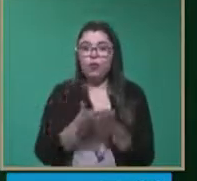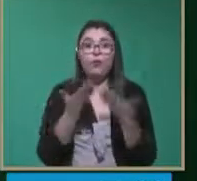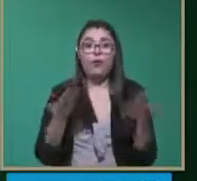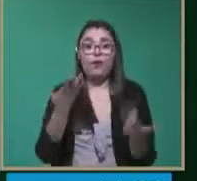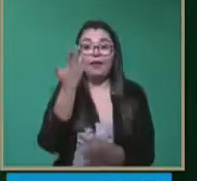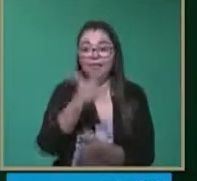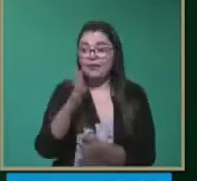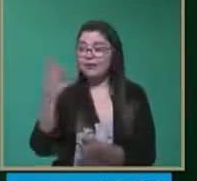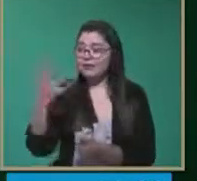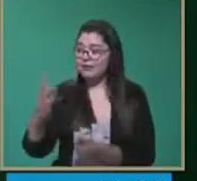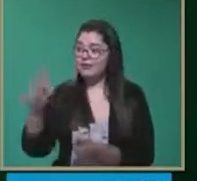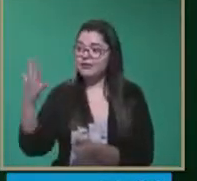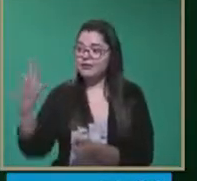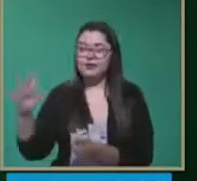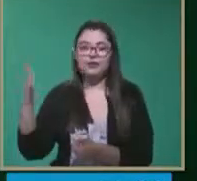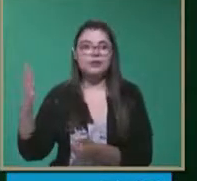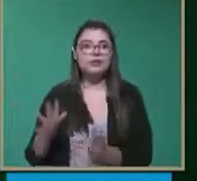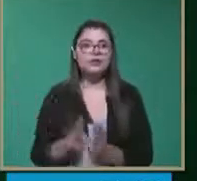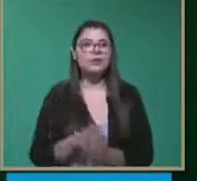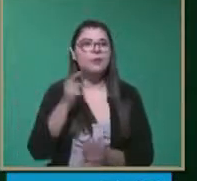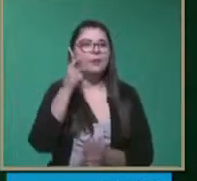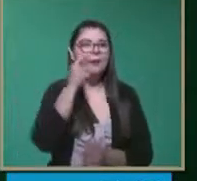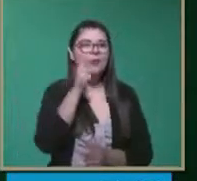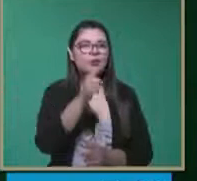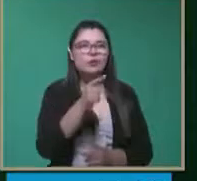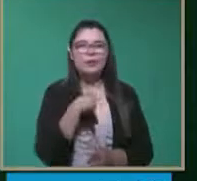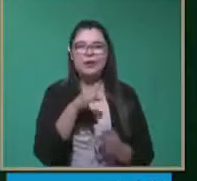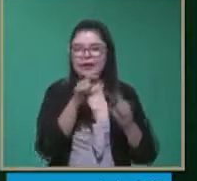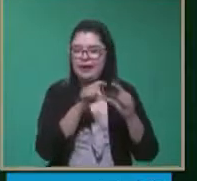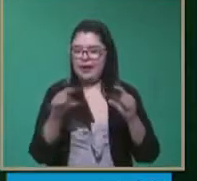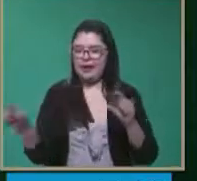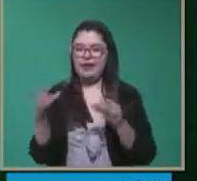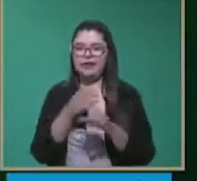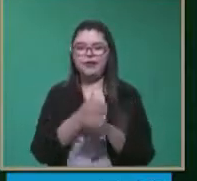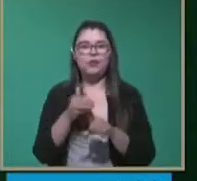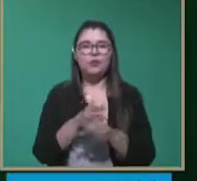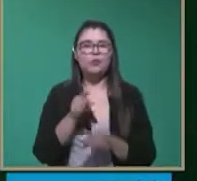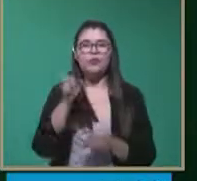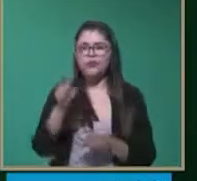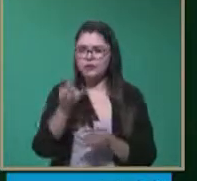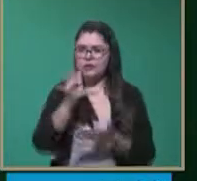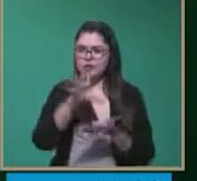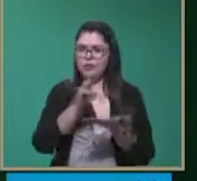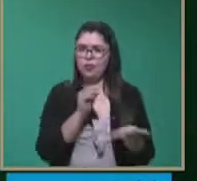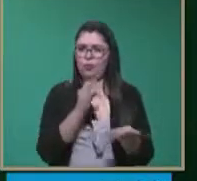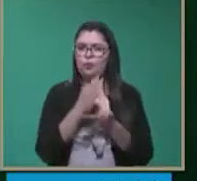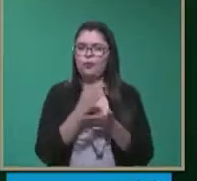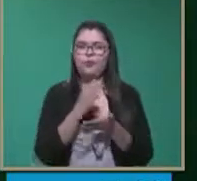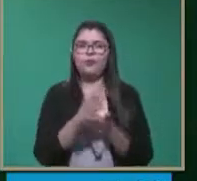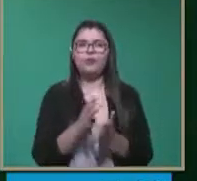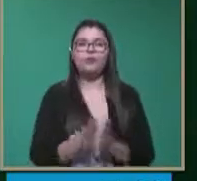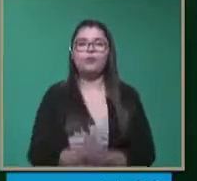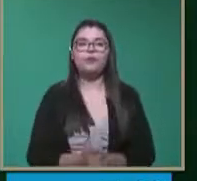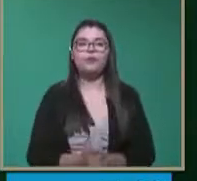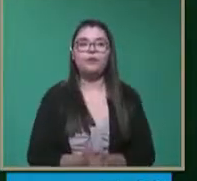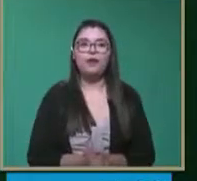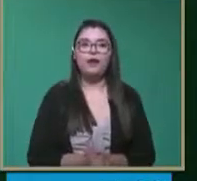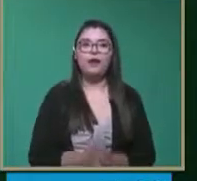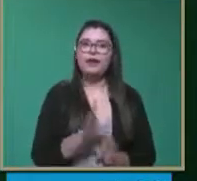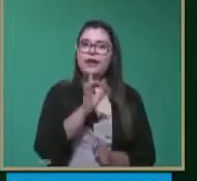la recta y van a ir escribiendo estos números que tenemos en pantalla. 37,